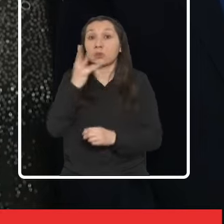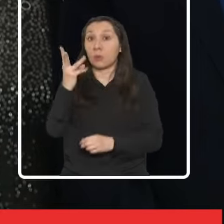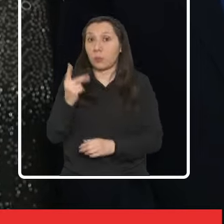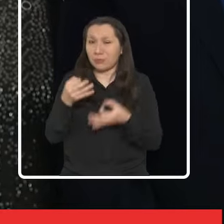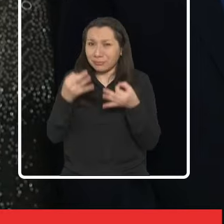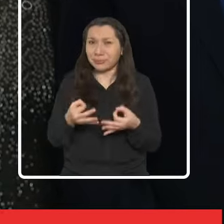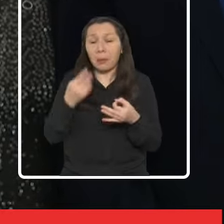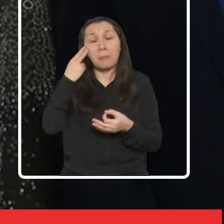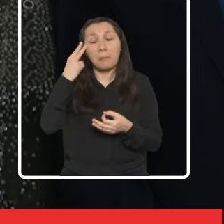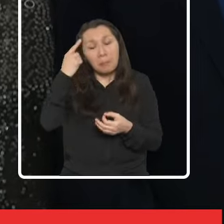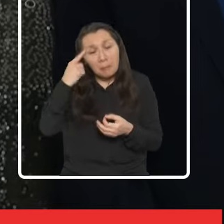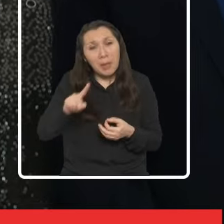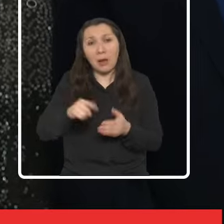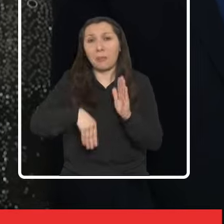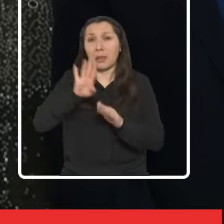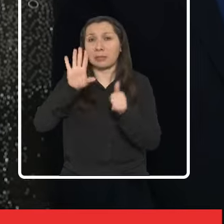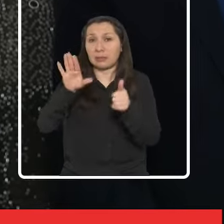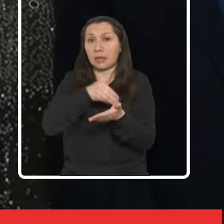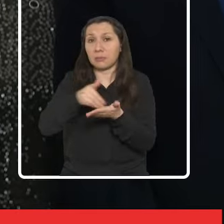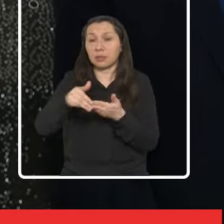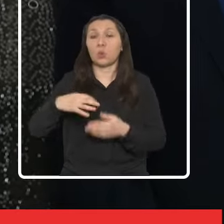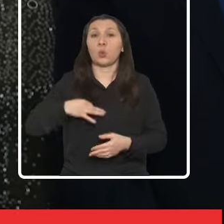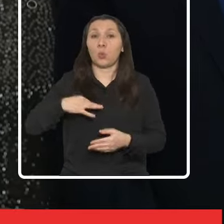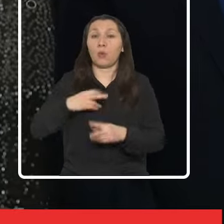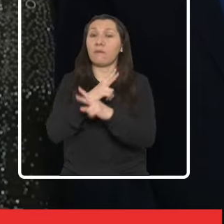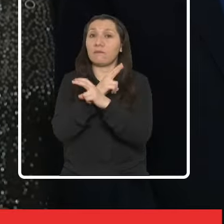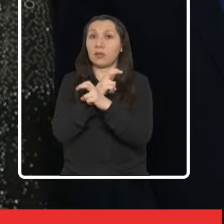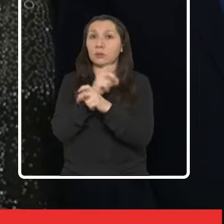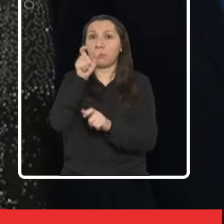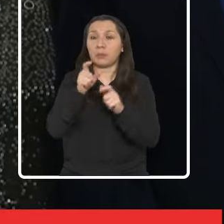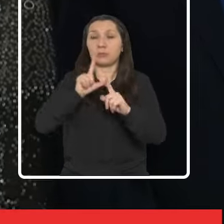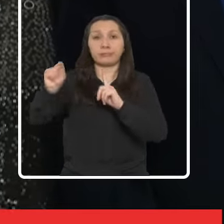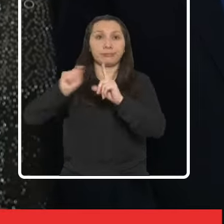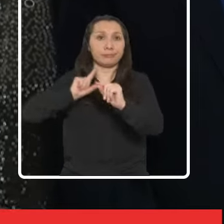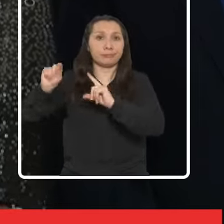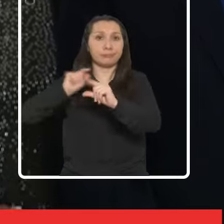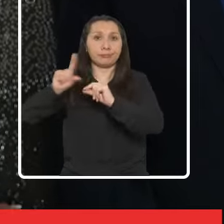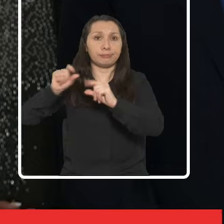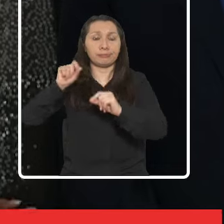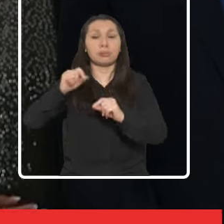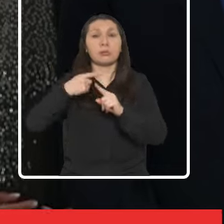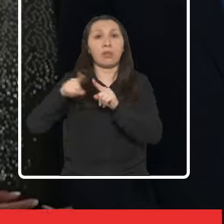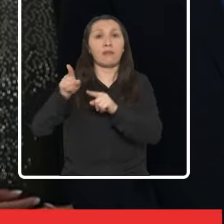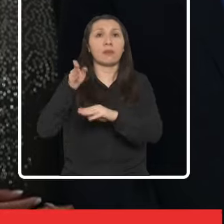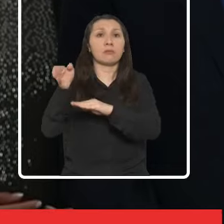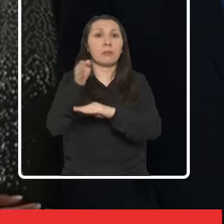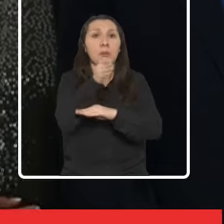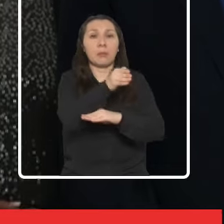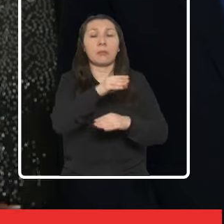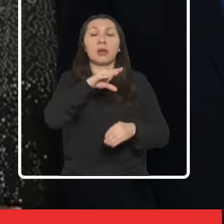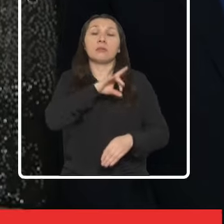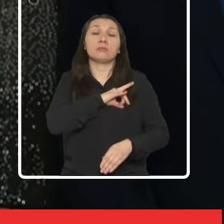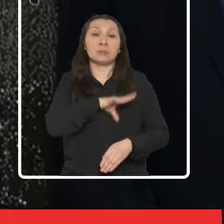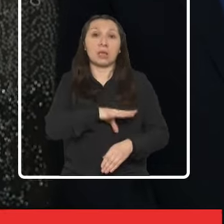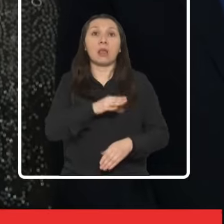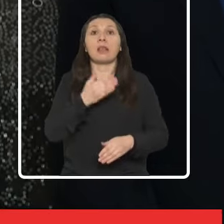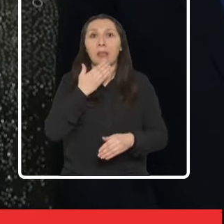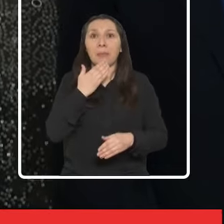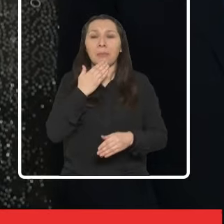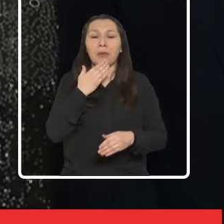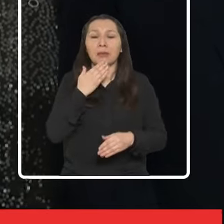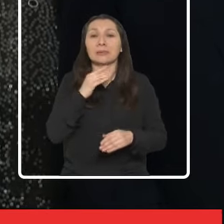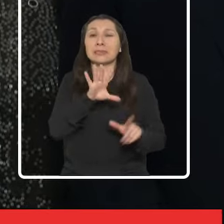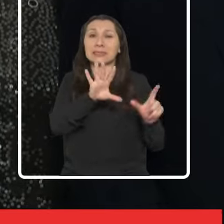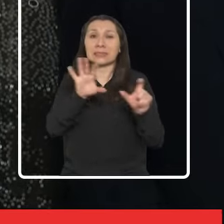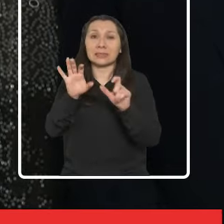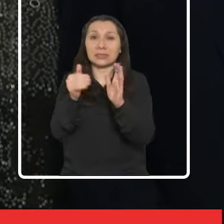más de 6 millones de ciudadanos de ese país que han emigrado a diferentes países, entre ellos Chile. Hay cerca